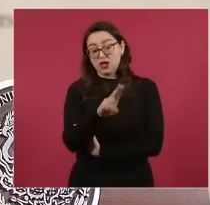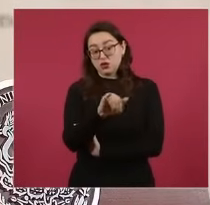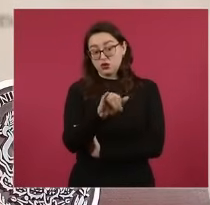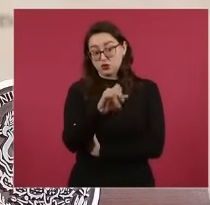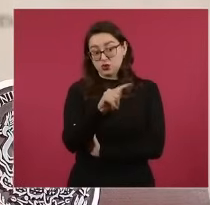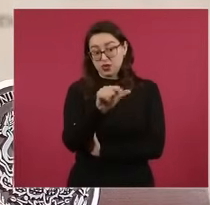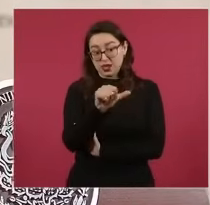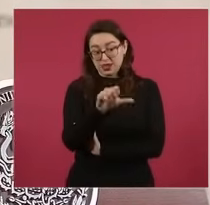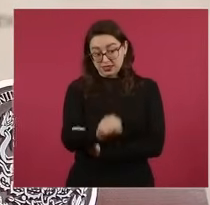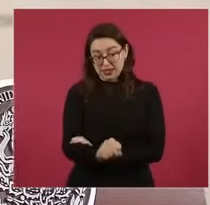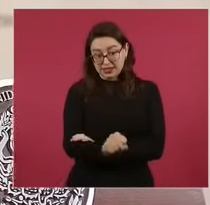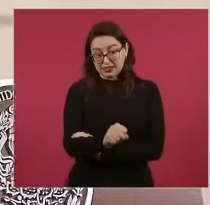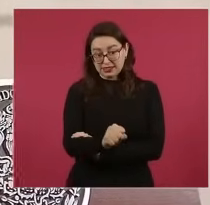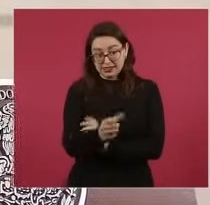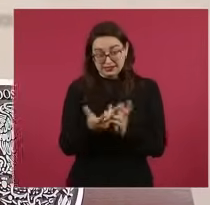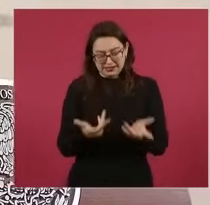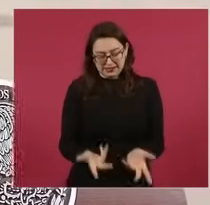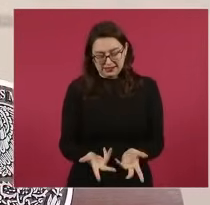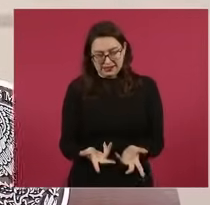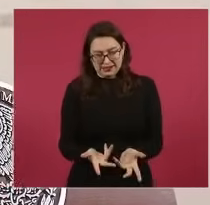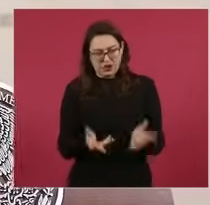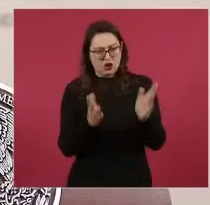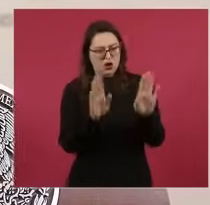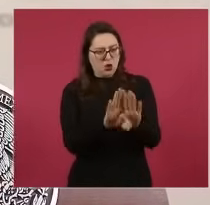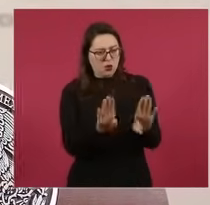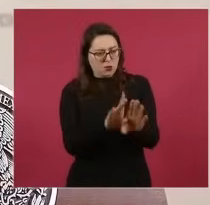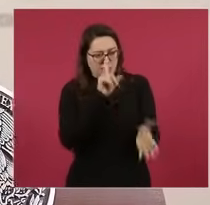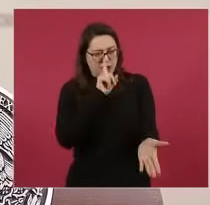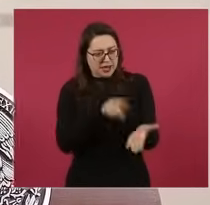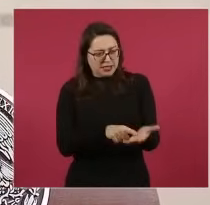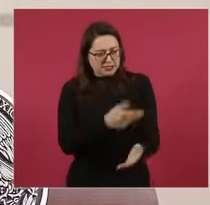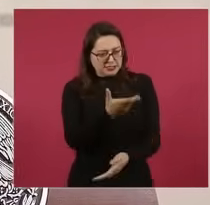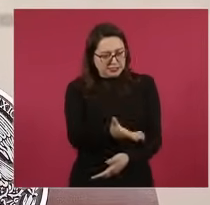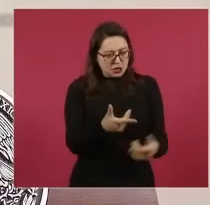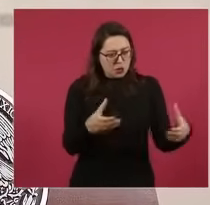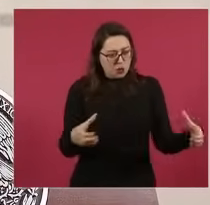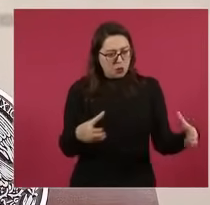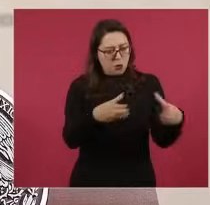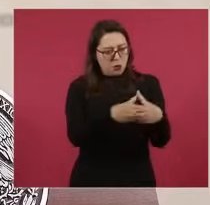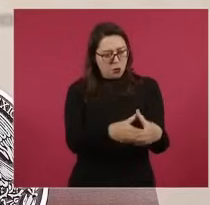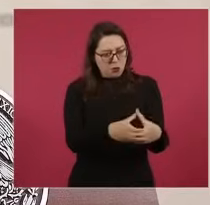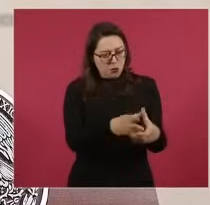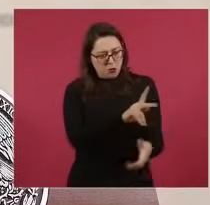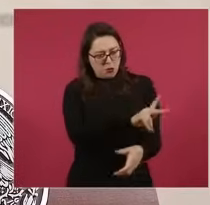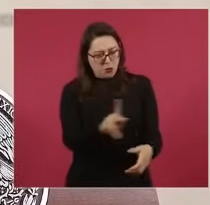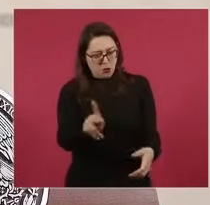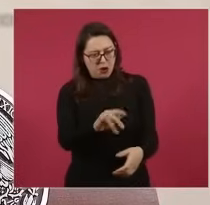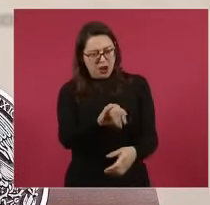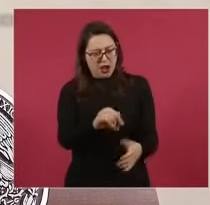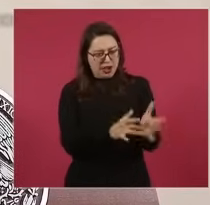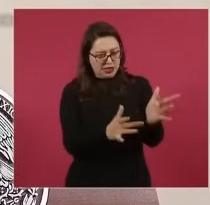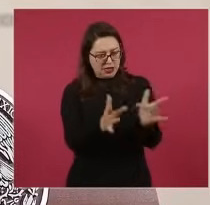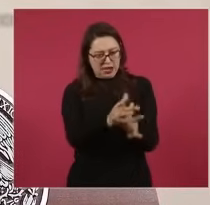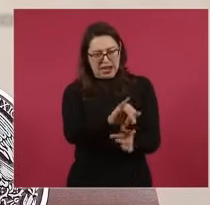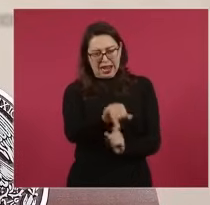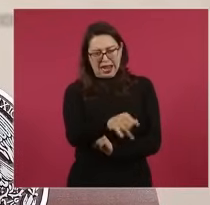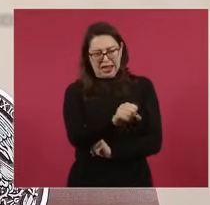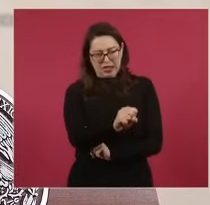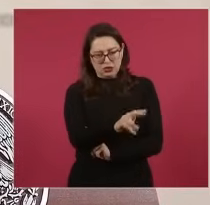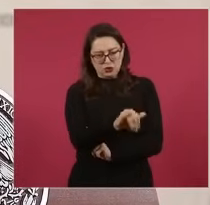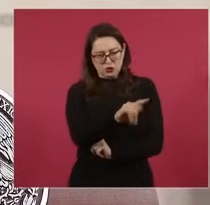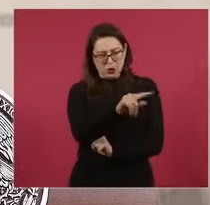jesuita como papa que es extraordinario, un auténtico cristiano, un auténtico